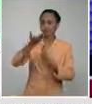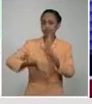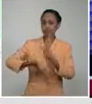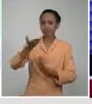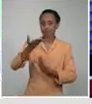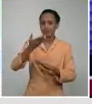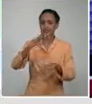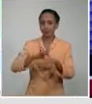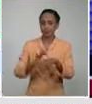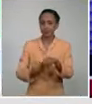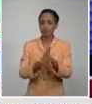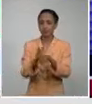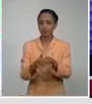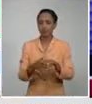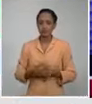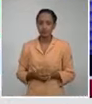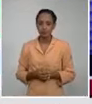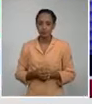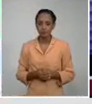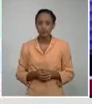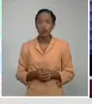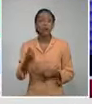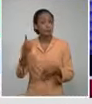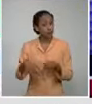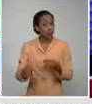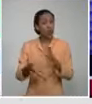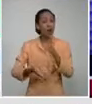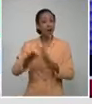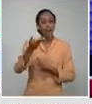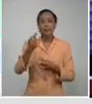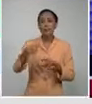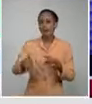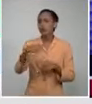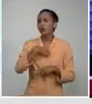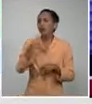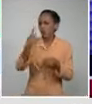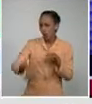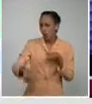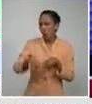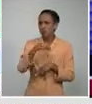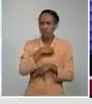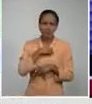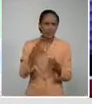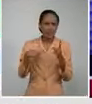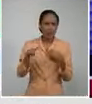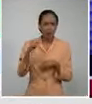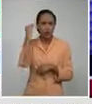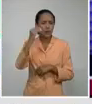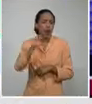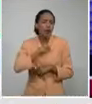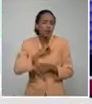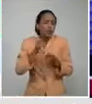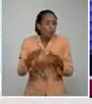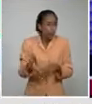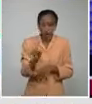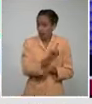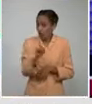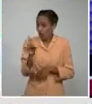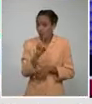enfermedad, no exentos de secuelas, para que no se siga pensando que es un catarro común, pero